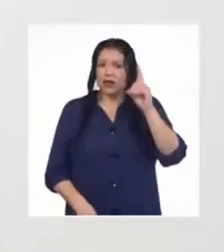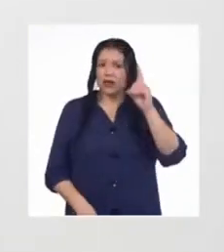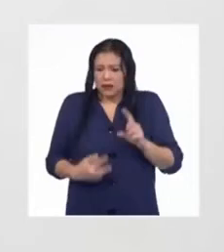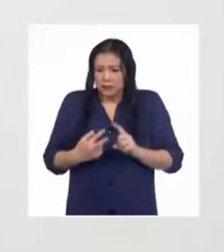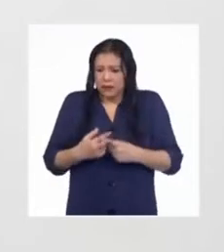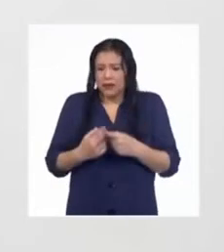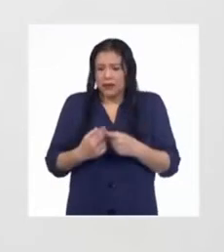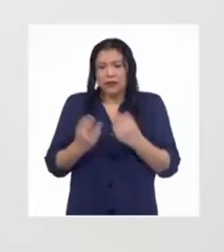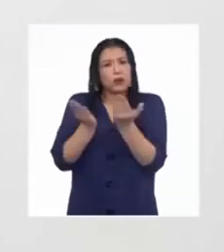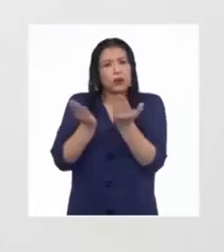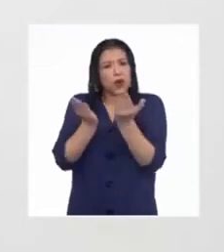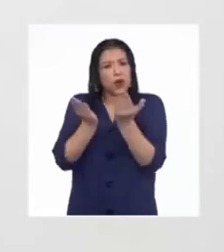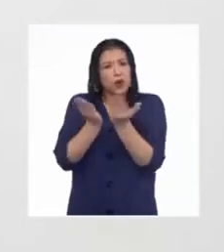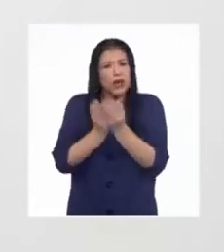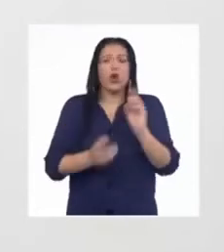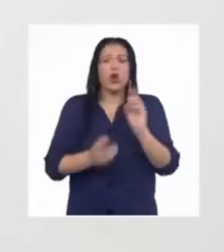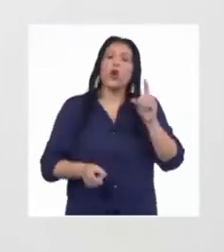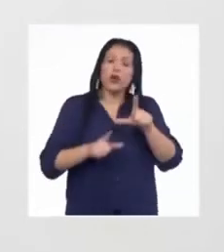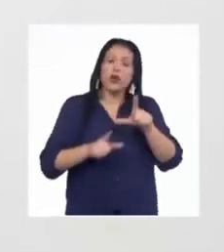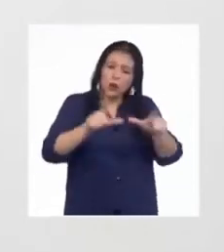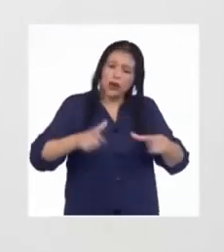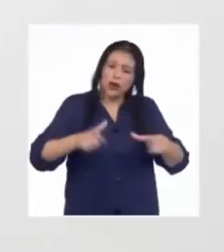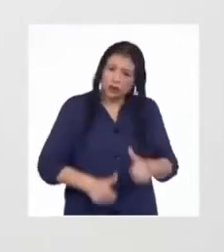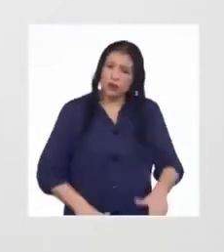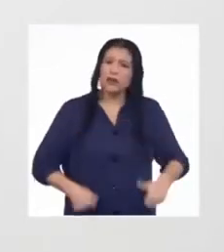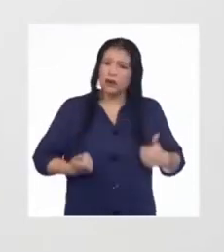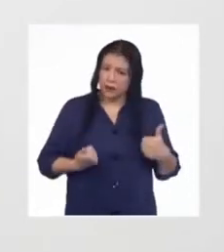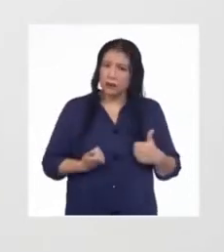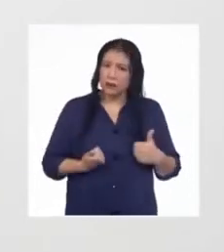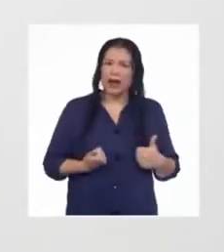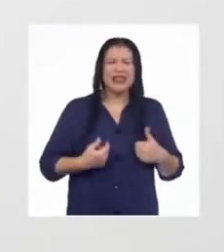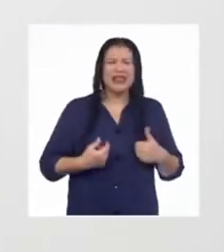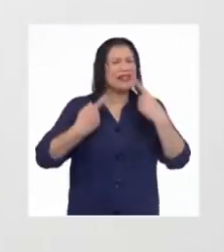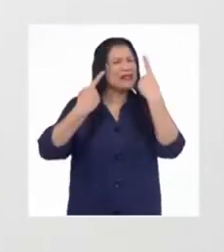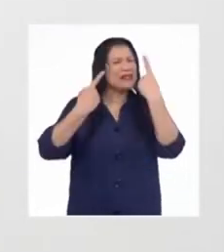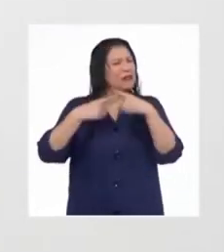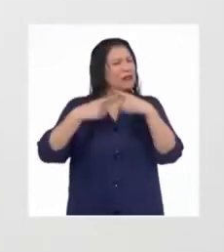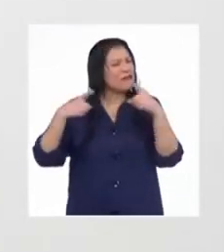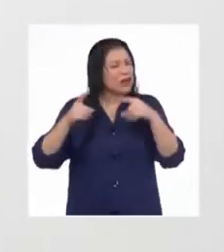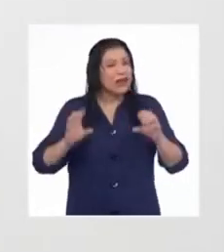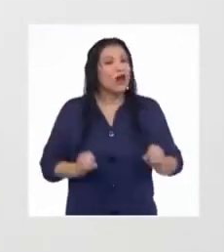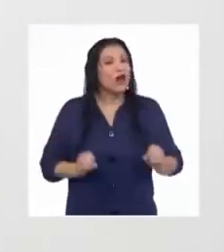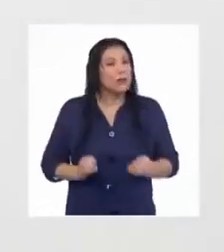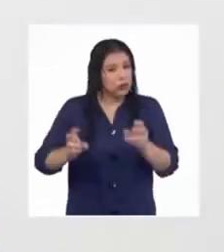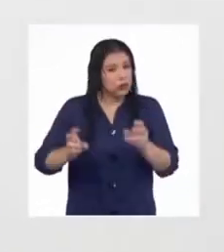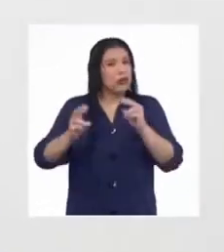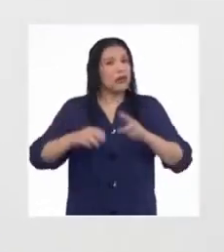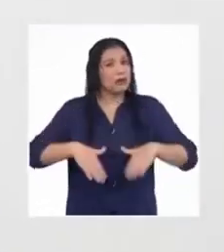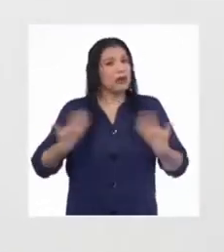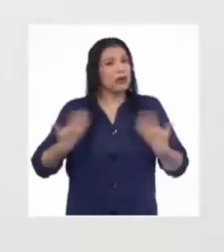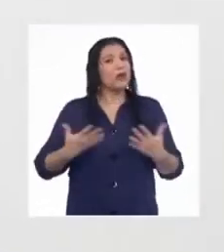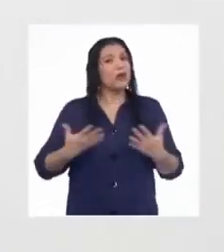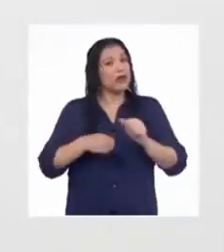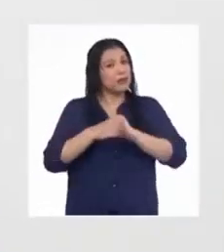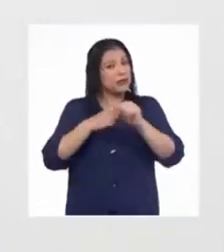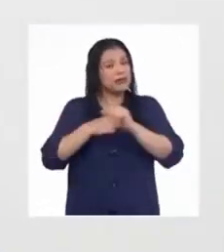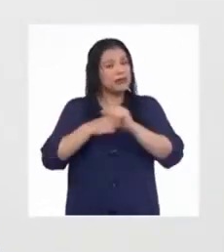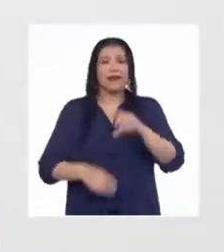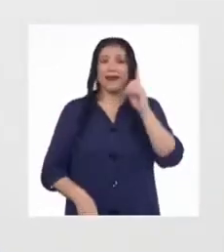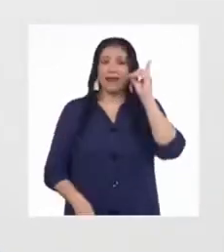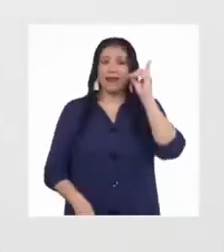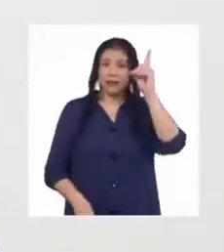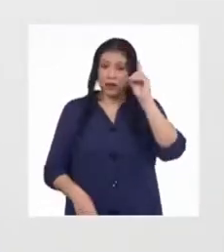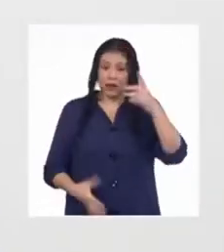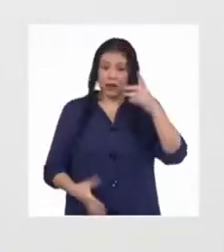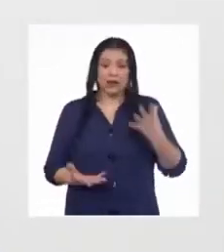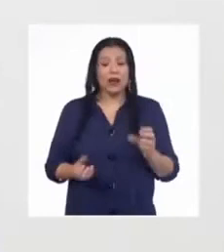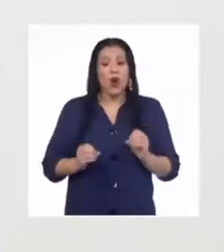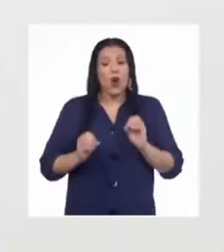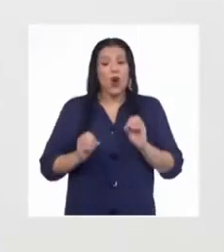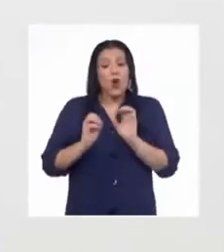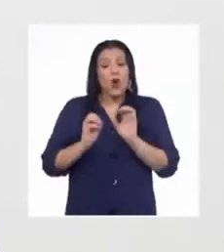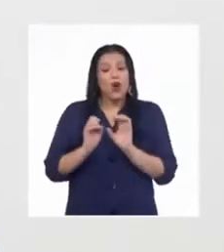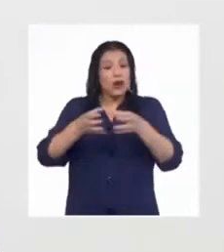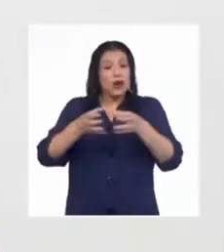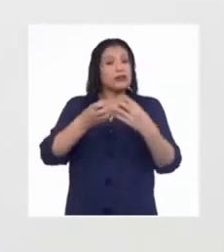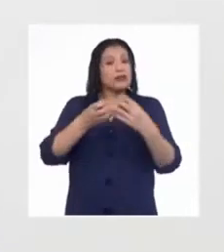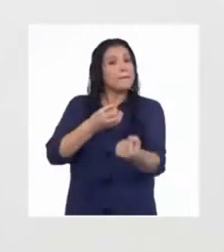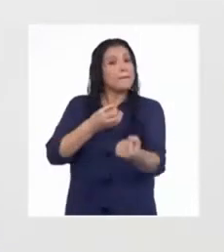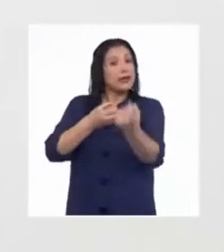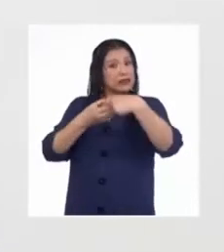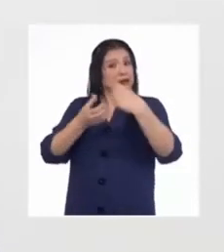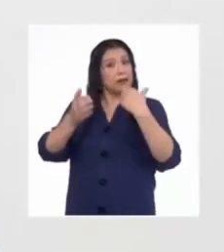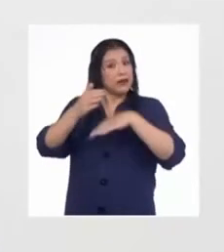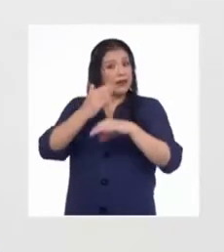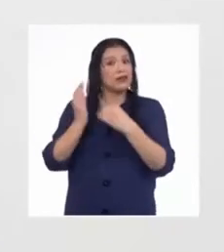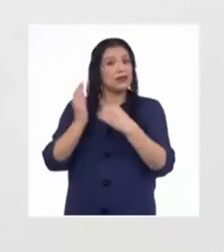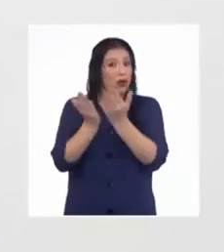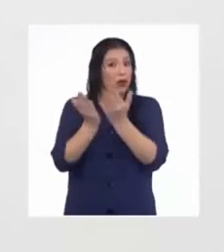colegio, desde sus barrios. Hay múltiples oportunidades para hacerlo. Participar en órganos de decisión dentro de los